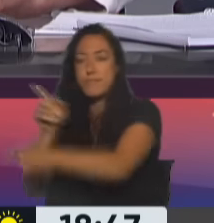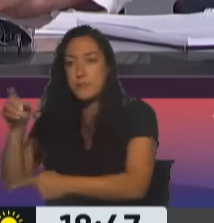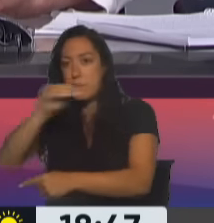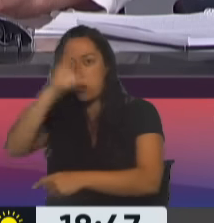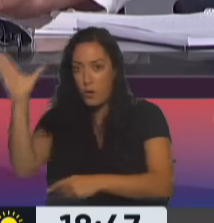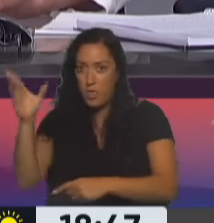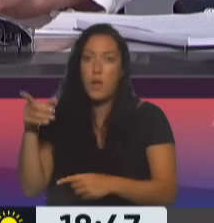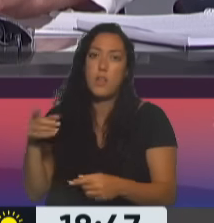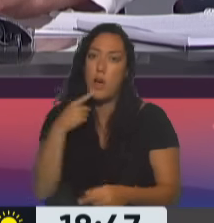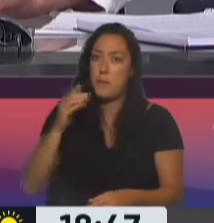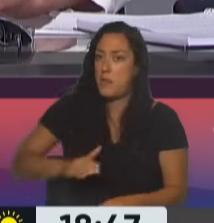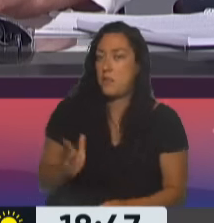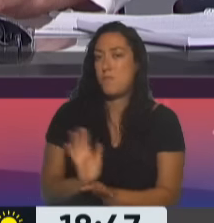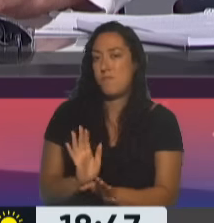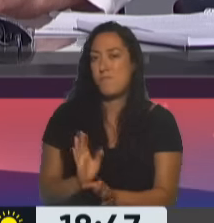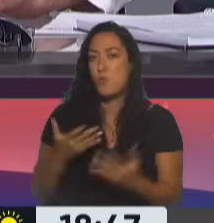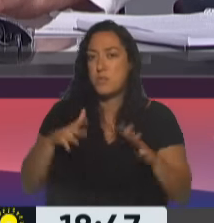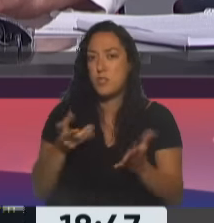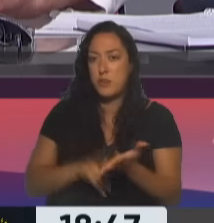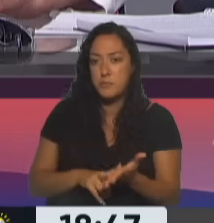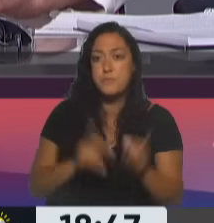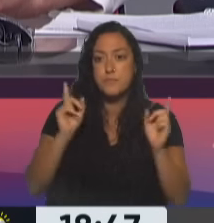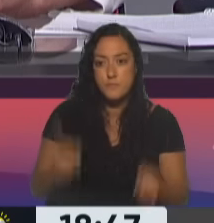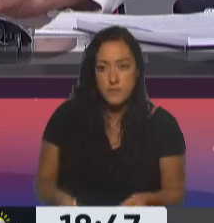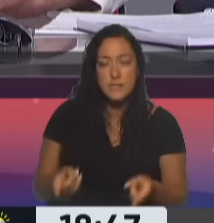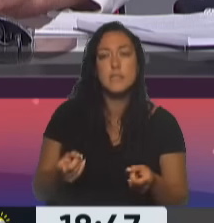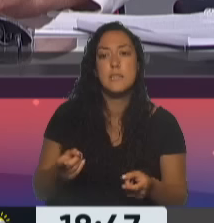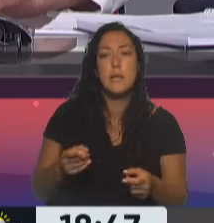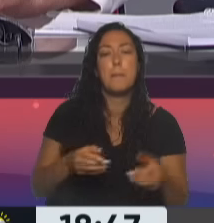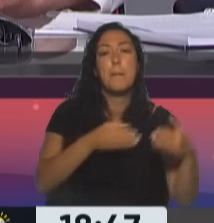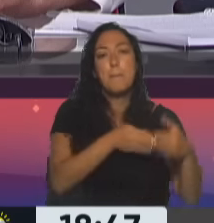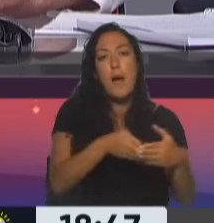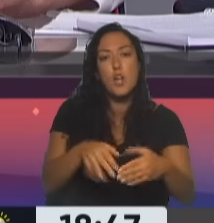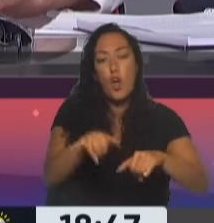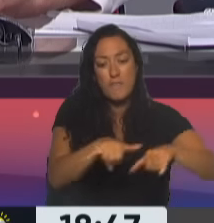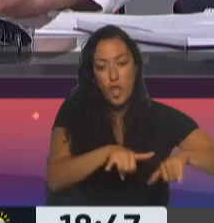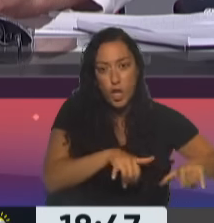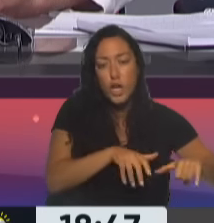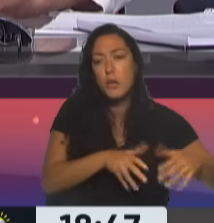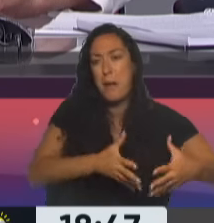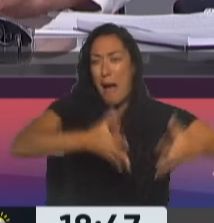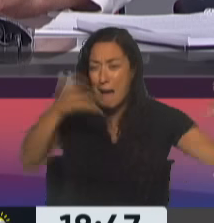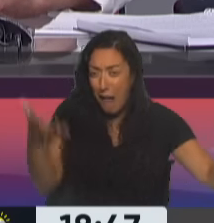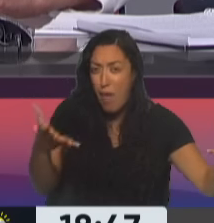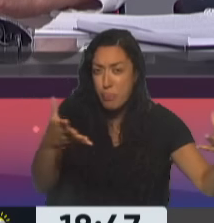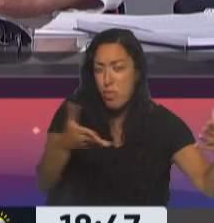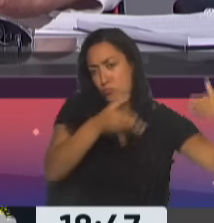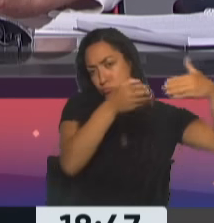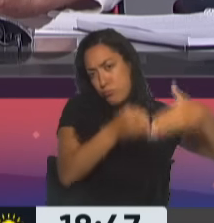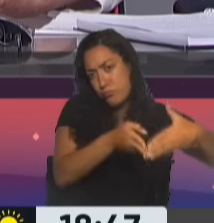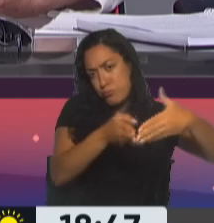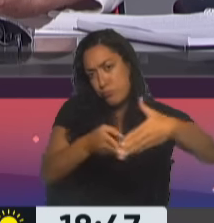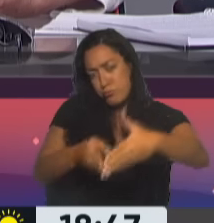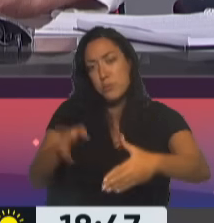Sí. A todo esto, además, está movilizando el portaaviones Ford, el más grande que tiene